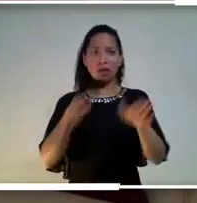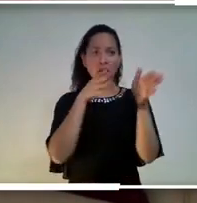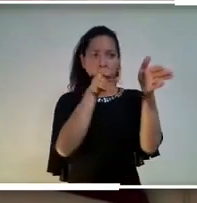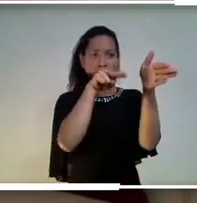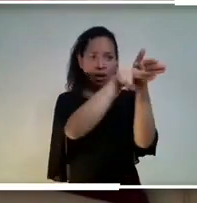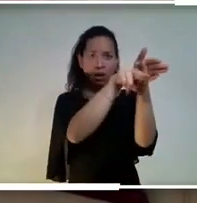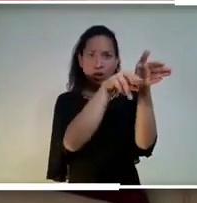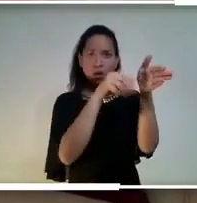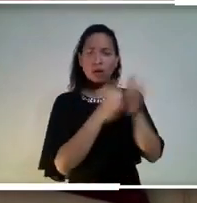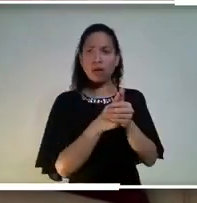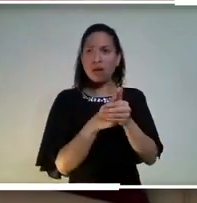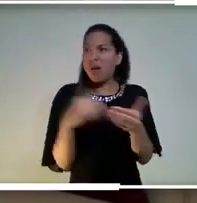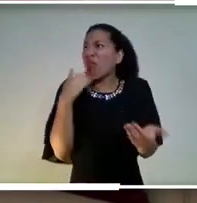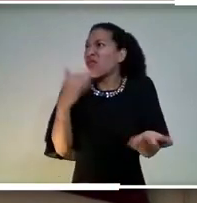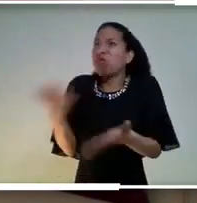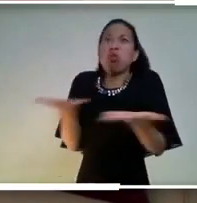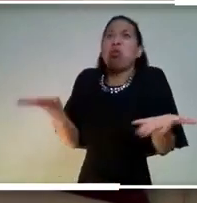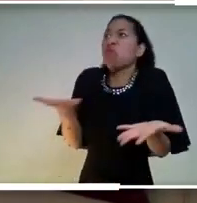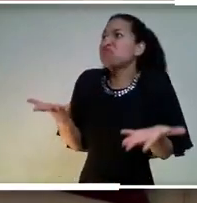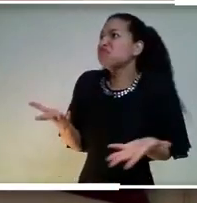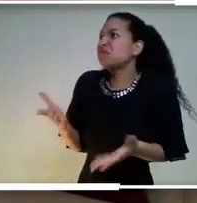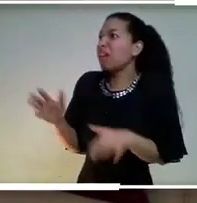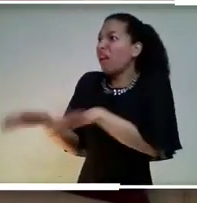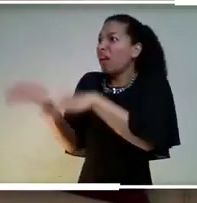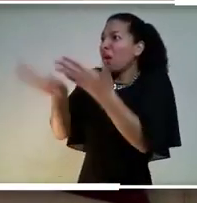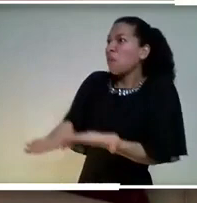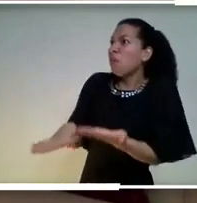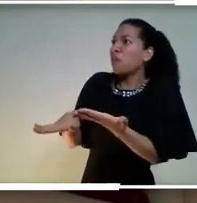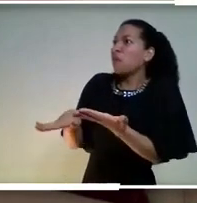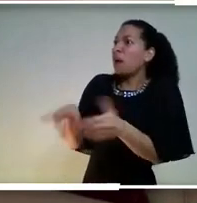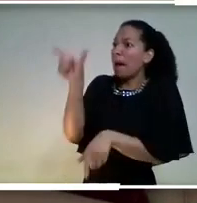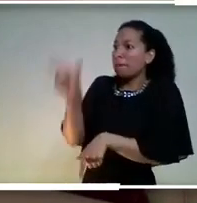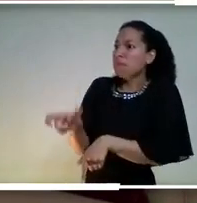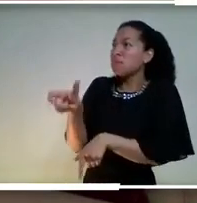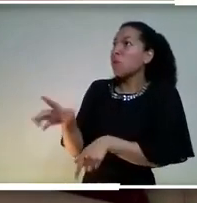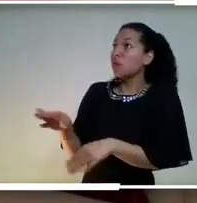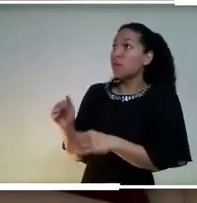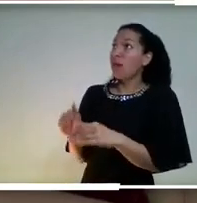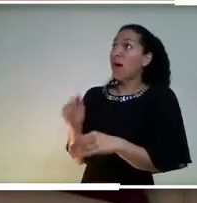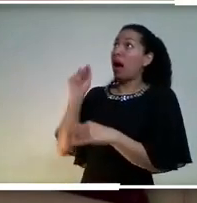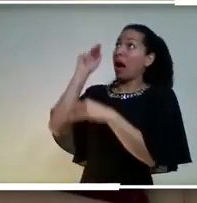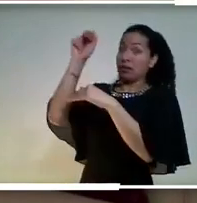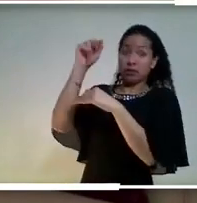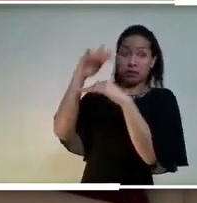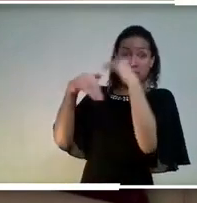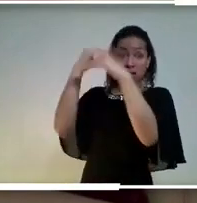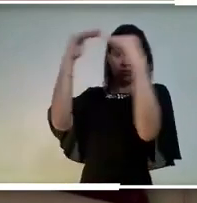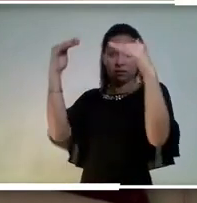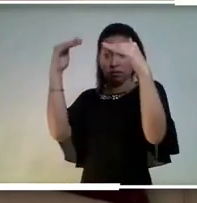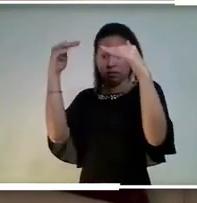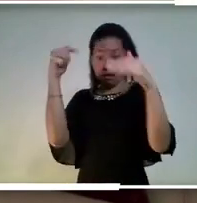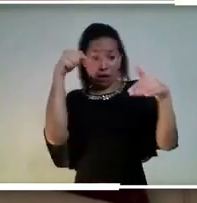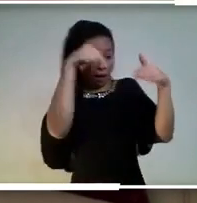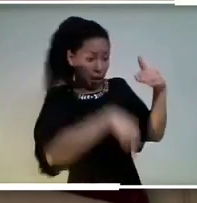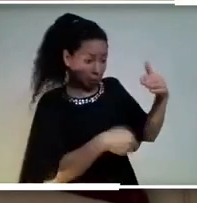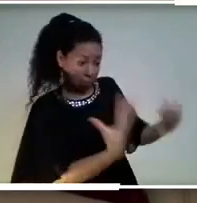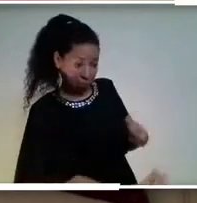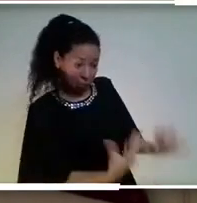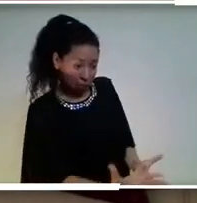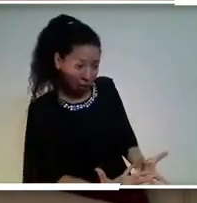o abajo o allí en la en el féretro ellos están igualmente confundidos si no supiese lo que dice la palabra de dios